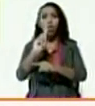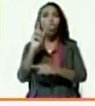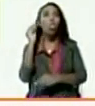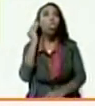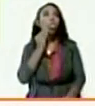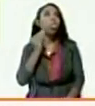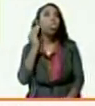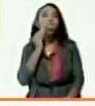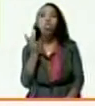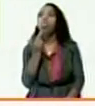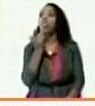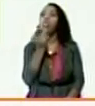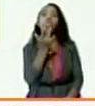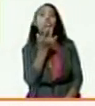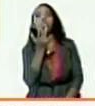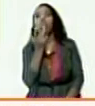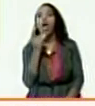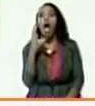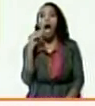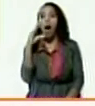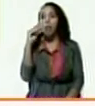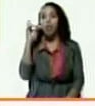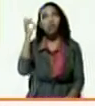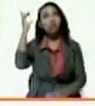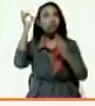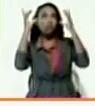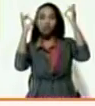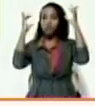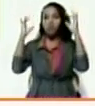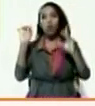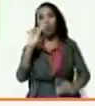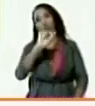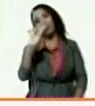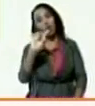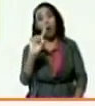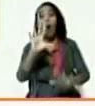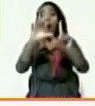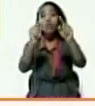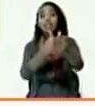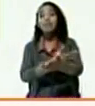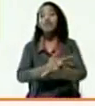tonterías, no estamos hablando por hablar. Son